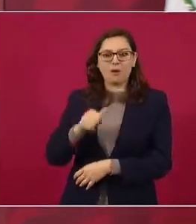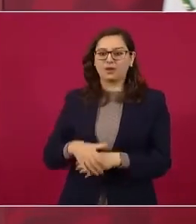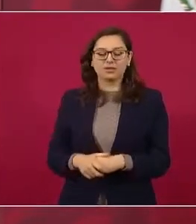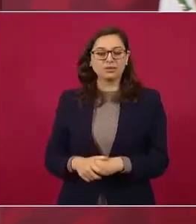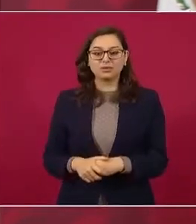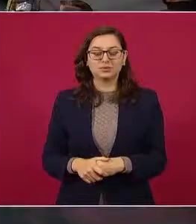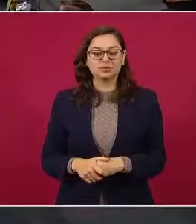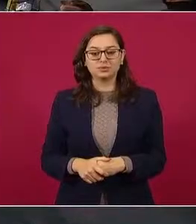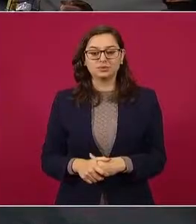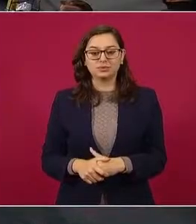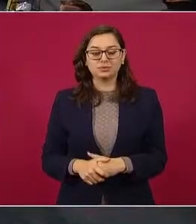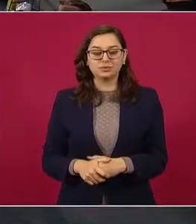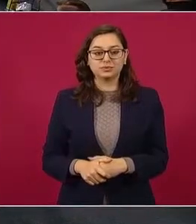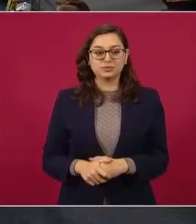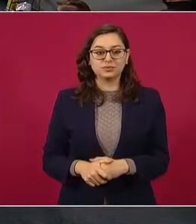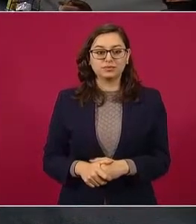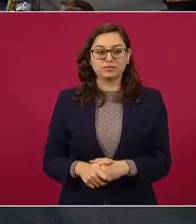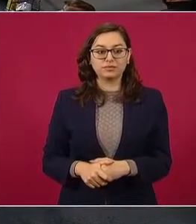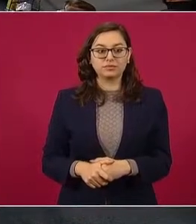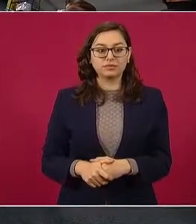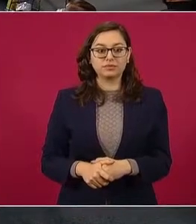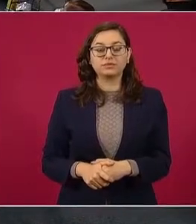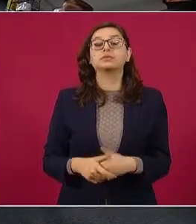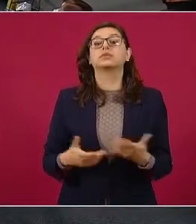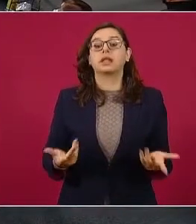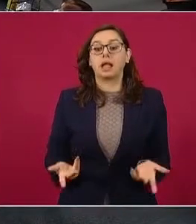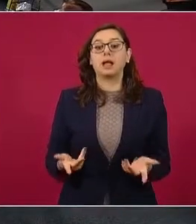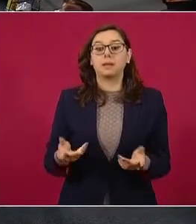¿Cómo? De panzazo.